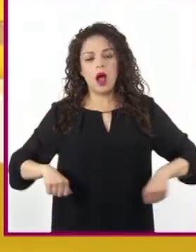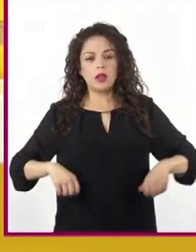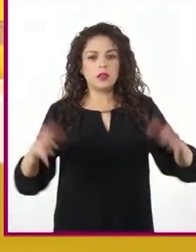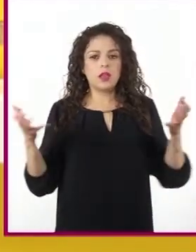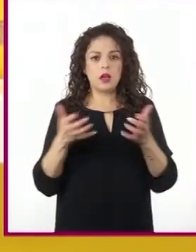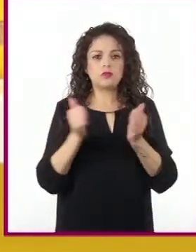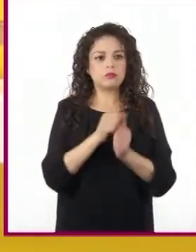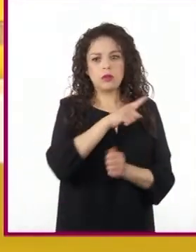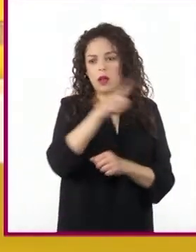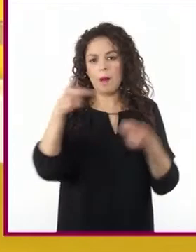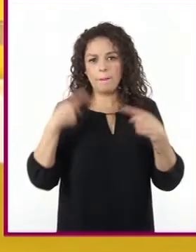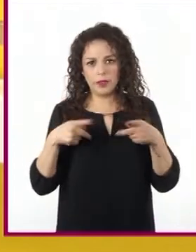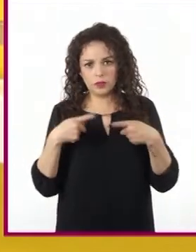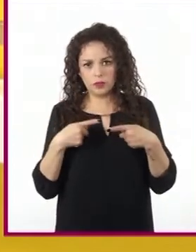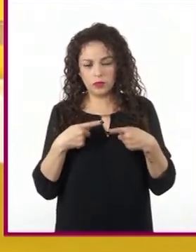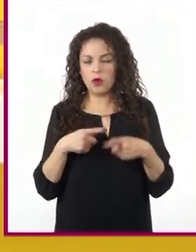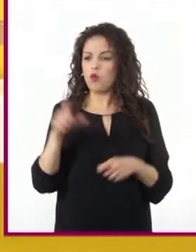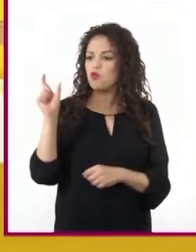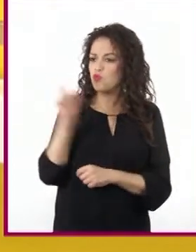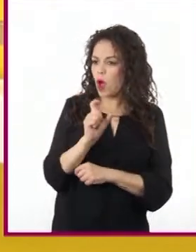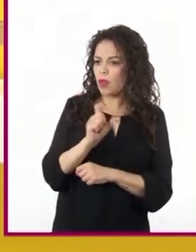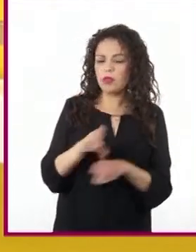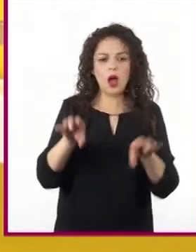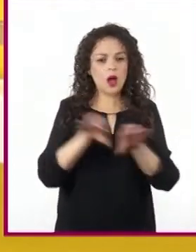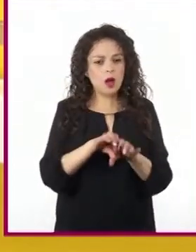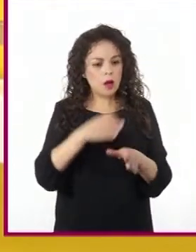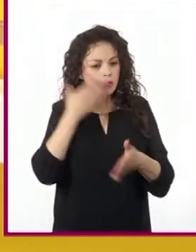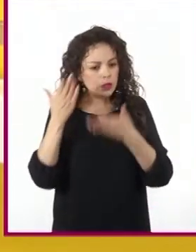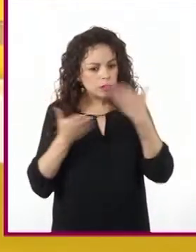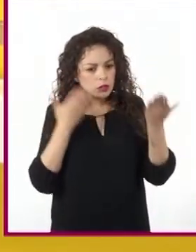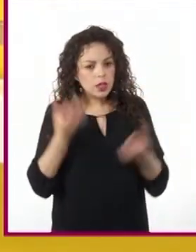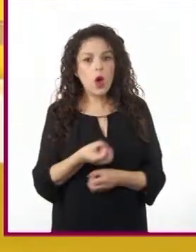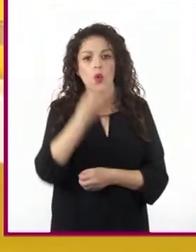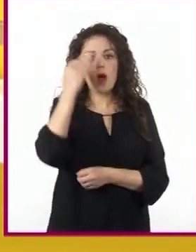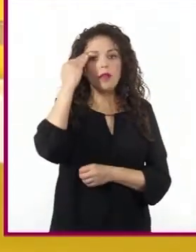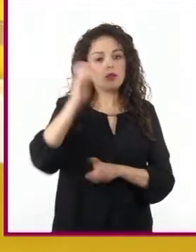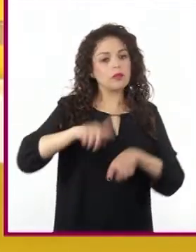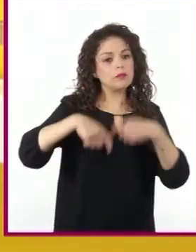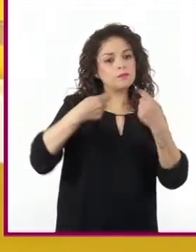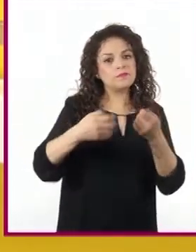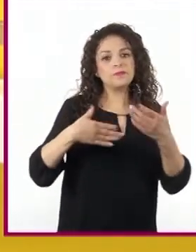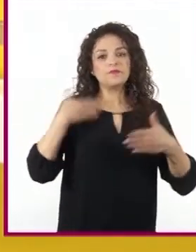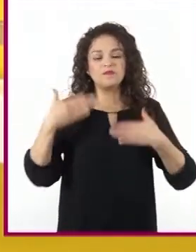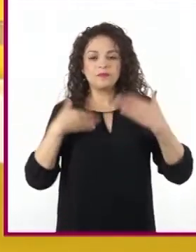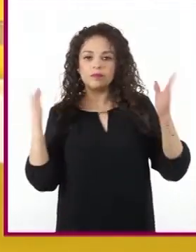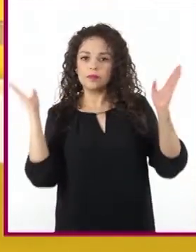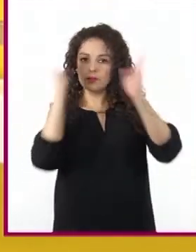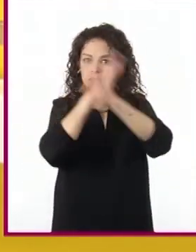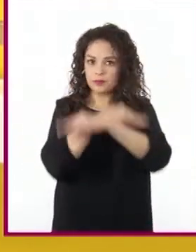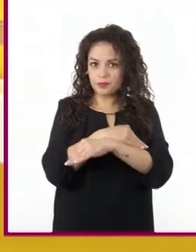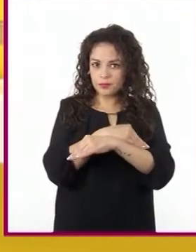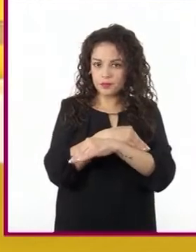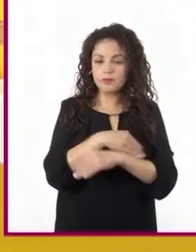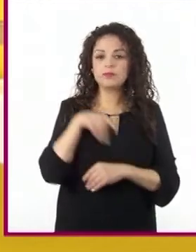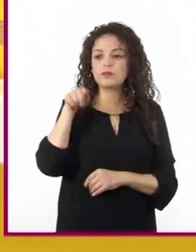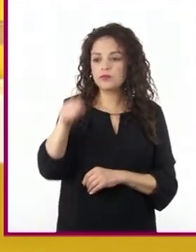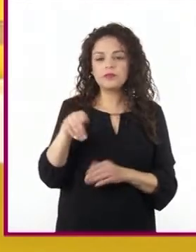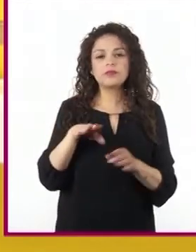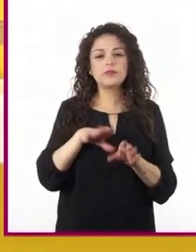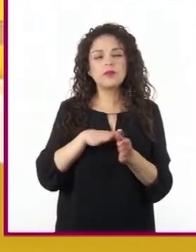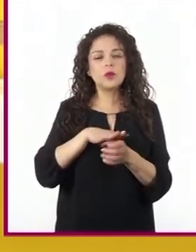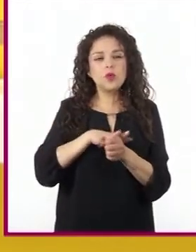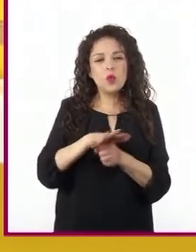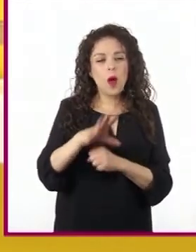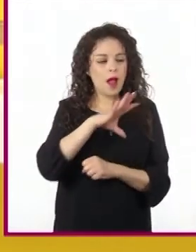cuándo y cómo estudiar, cuánto tiempo dedican a las diversiones, qué gustos comparten, con quiénes conviven